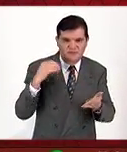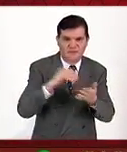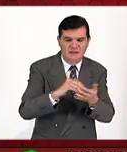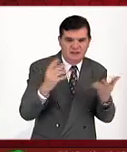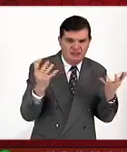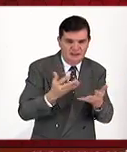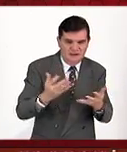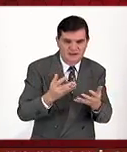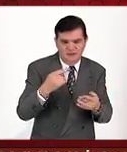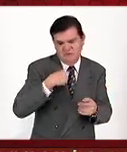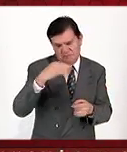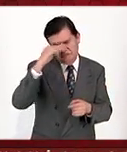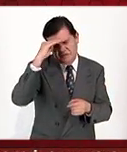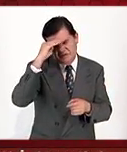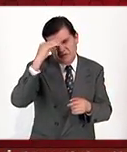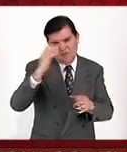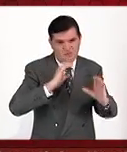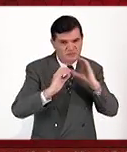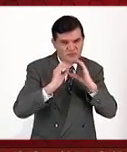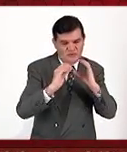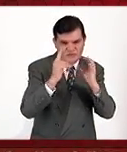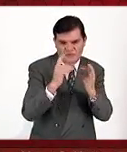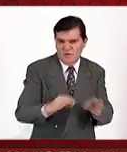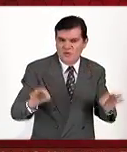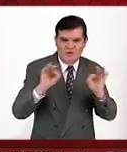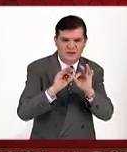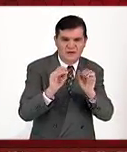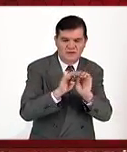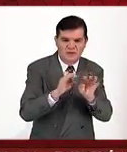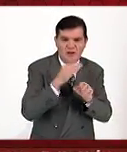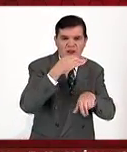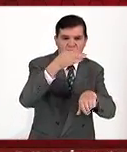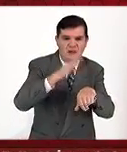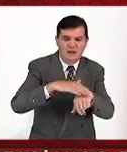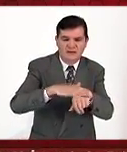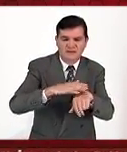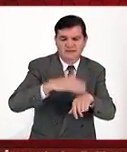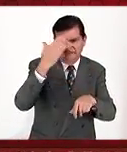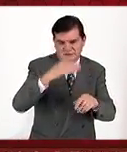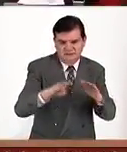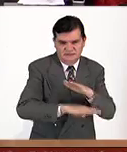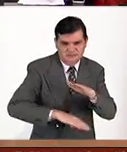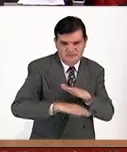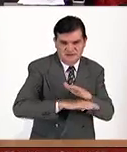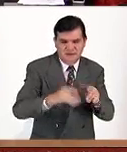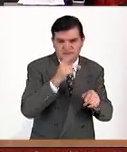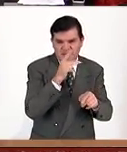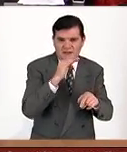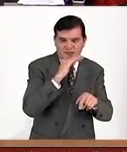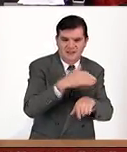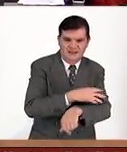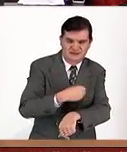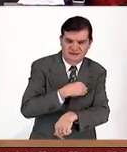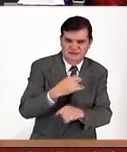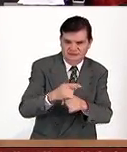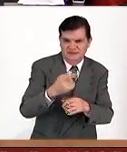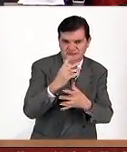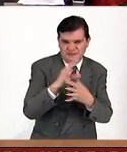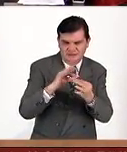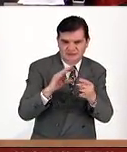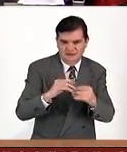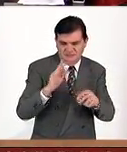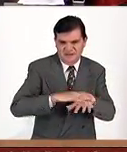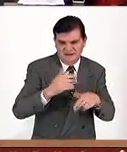cabo? Supongo que la comunicación es clave. Saber comunicar es una de las tareas fundamentales entre padres e hijos, porque además estamos hablando de